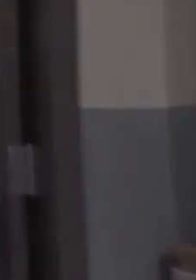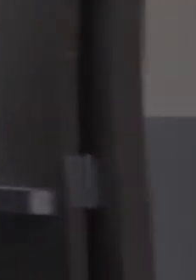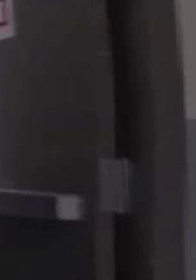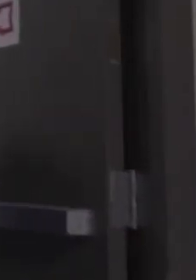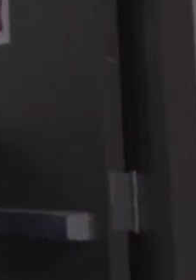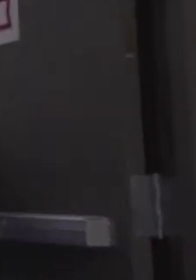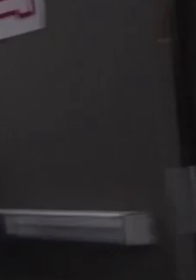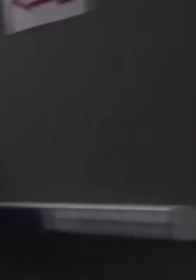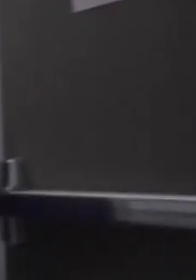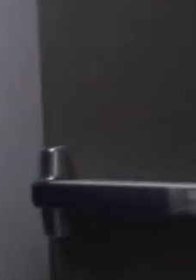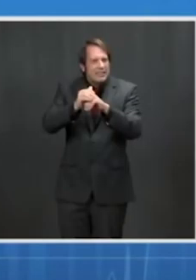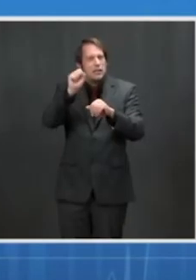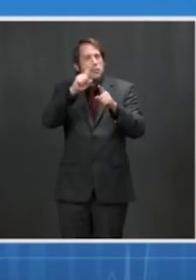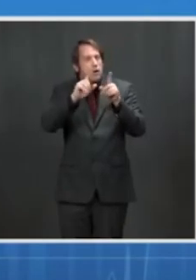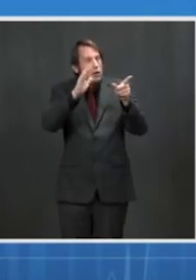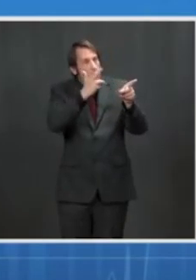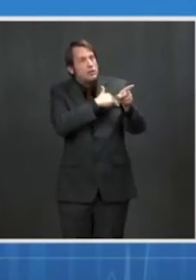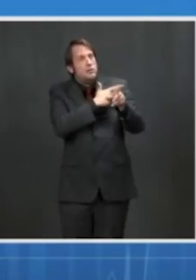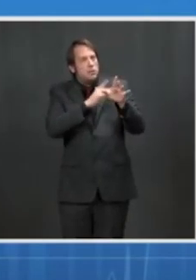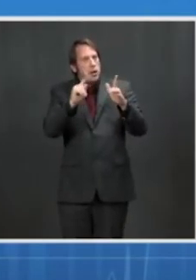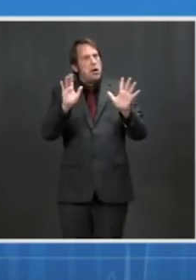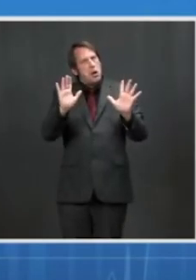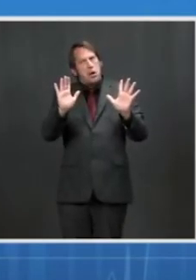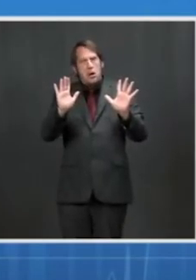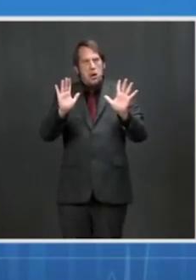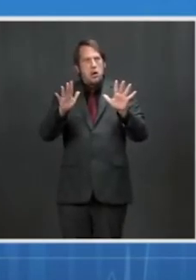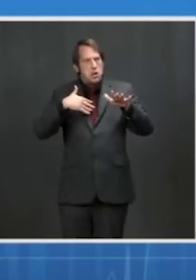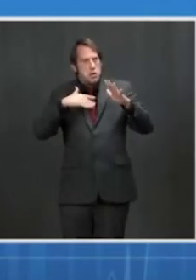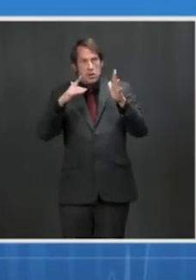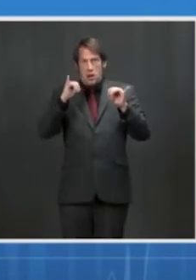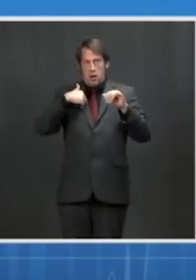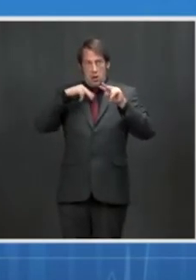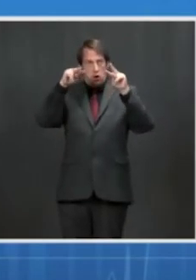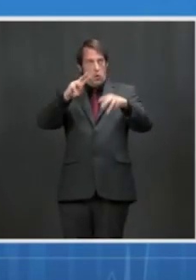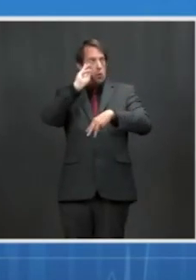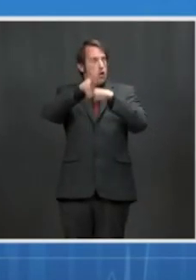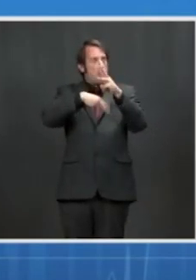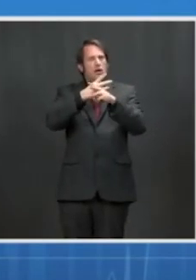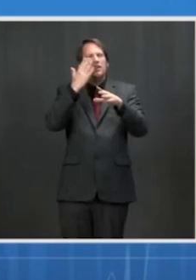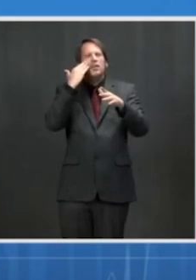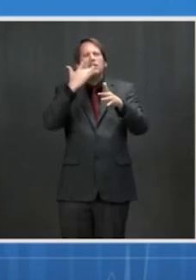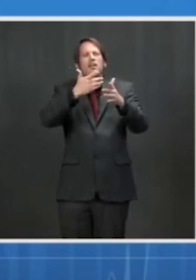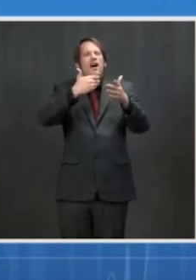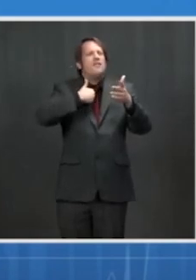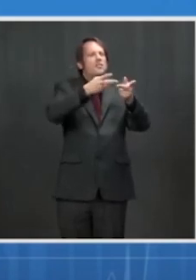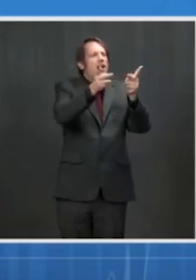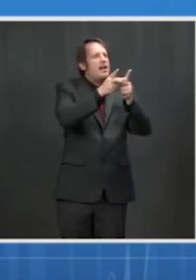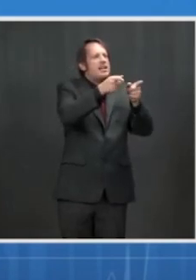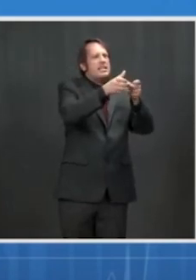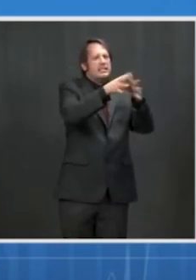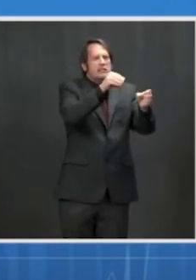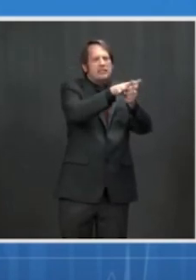a las registradas hace una semana estamos escuchando informes de grupos de casos asociados con guarderías y deportes juveniles los